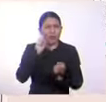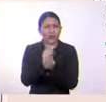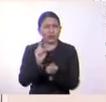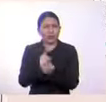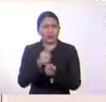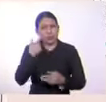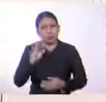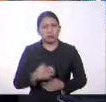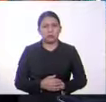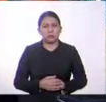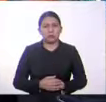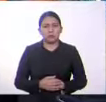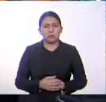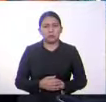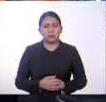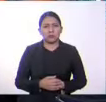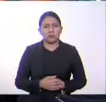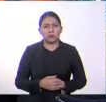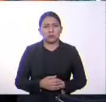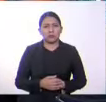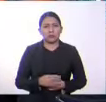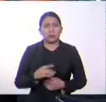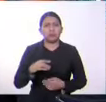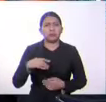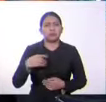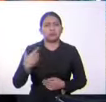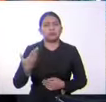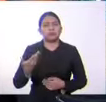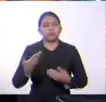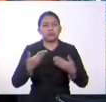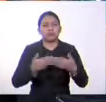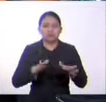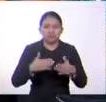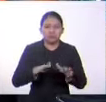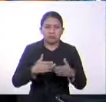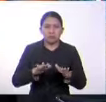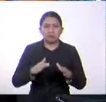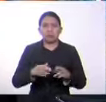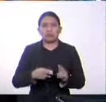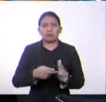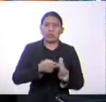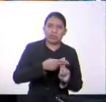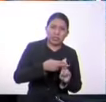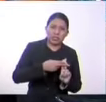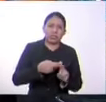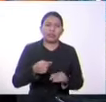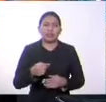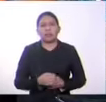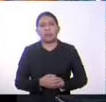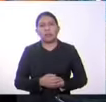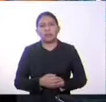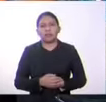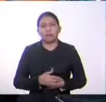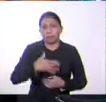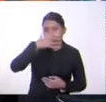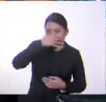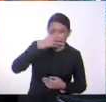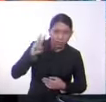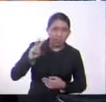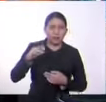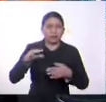el Partido Demócrata Cristiano, los partidos de Conciliación Nacional, son los primeros que nacen allá por los años